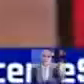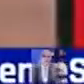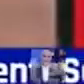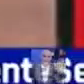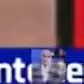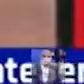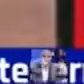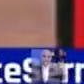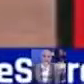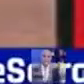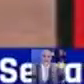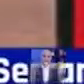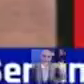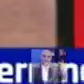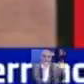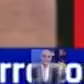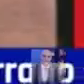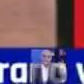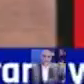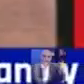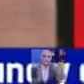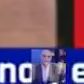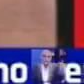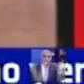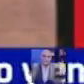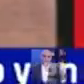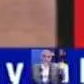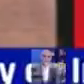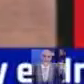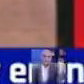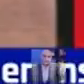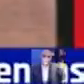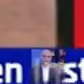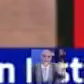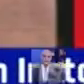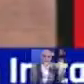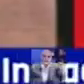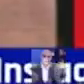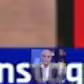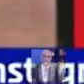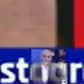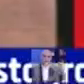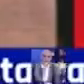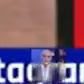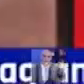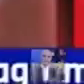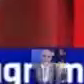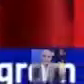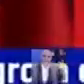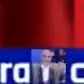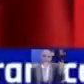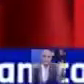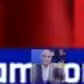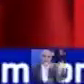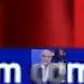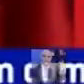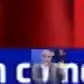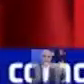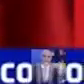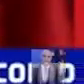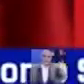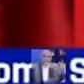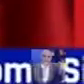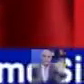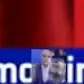austeras han sido turismo, seguridad y salud. Los organismos más ahorradores,